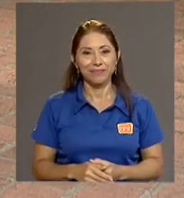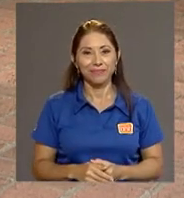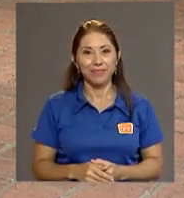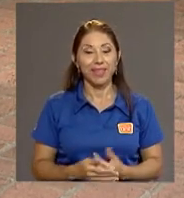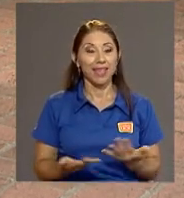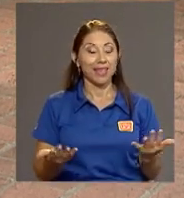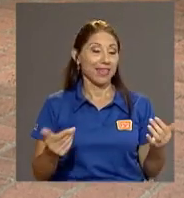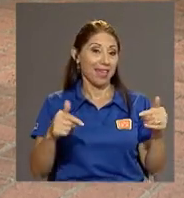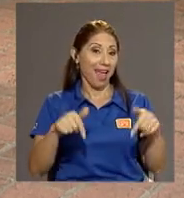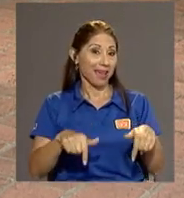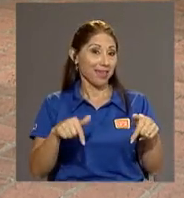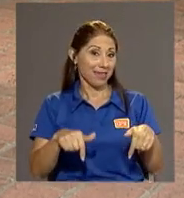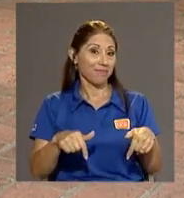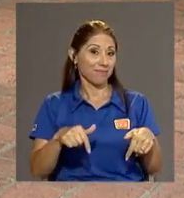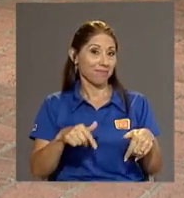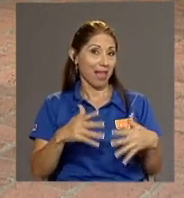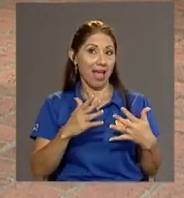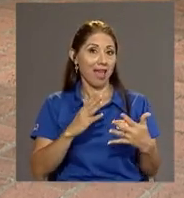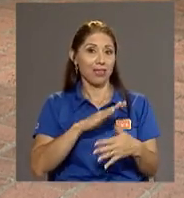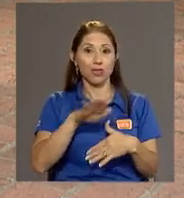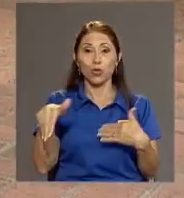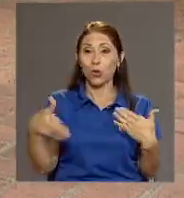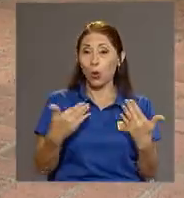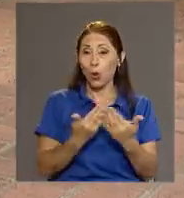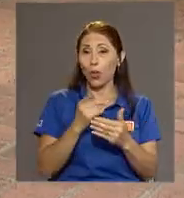Aquí hay toda una región que